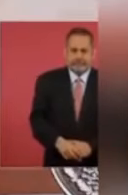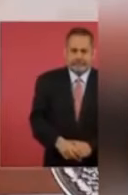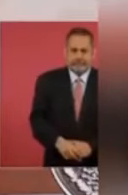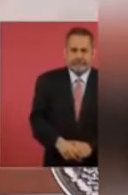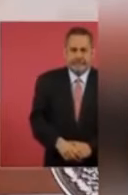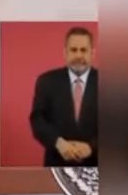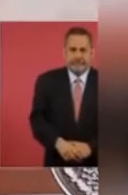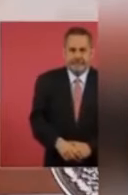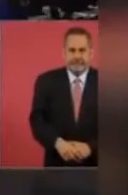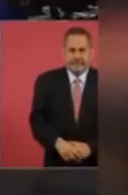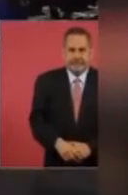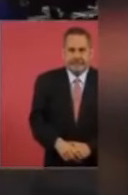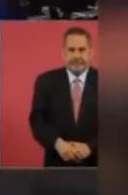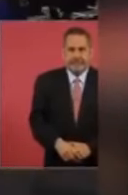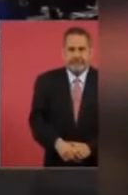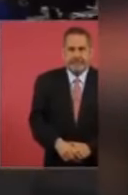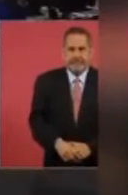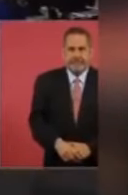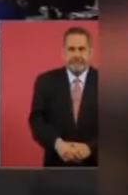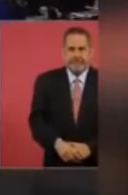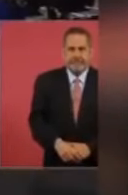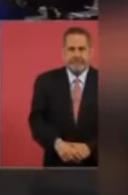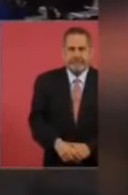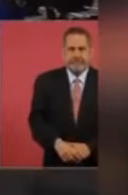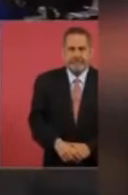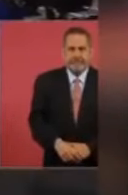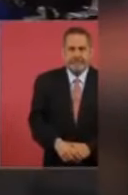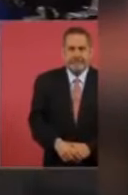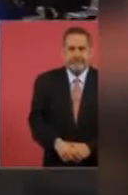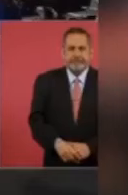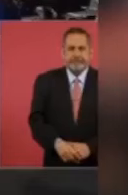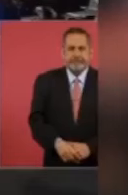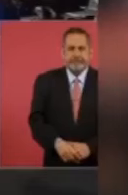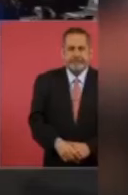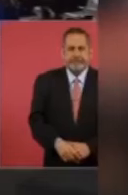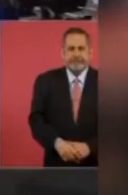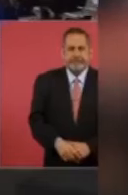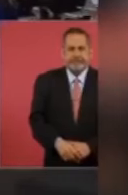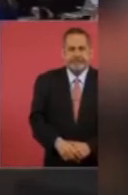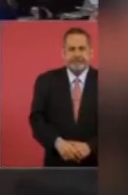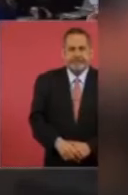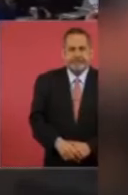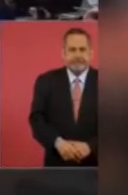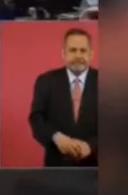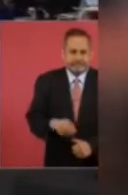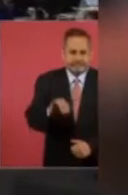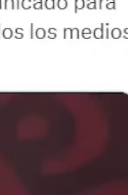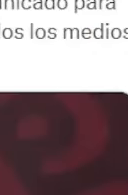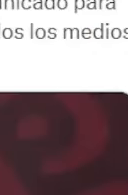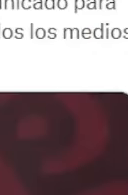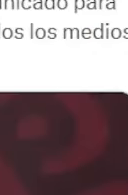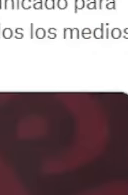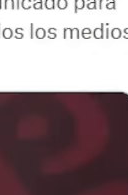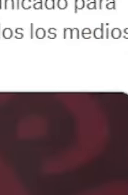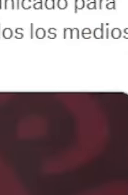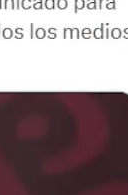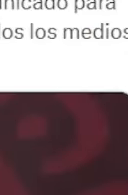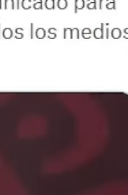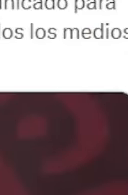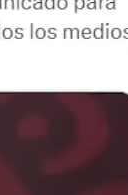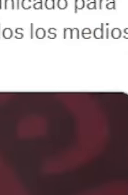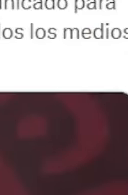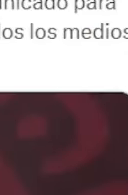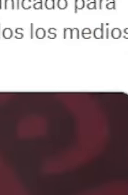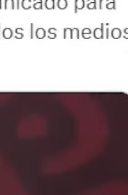desmentir a todos estos que ya conocemos cómo es que se mueven señoras y señores y pues efectivamente aquí nuestra amiga